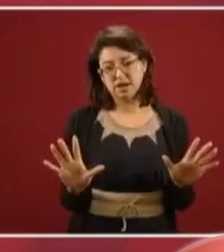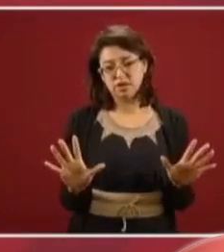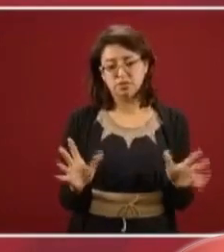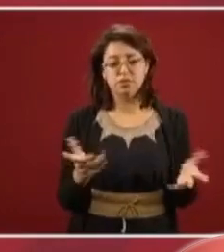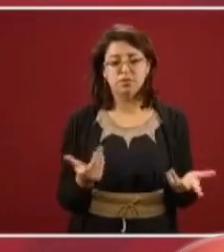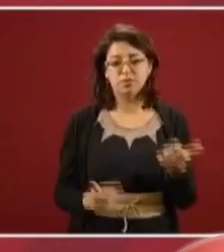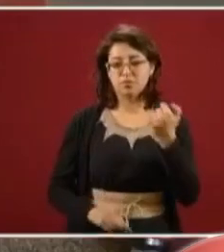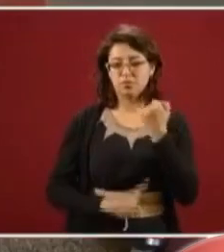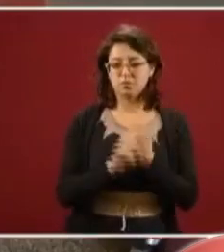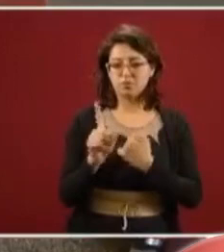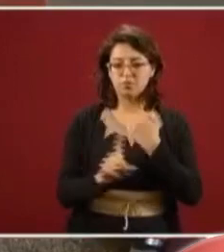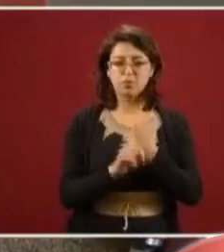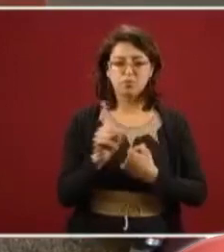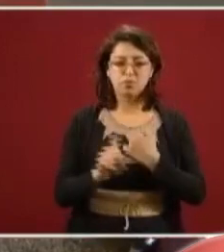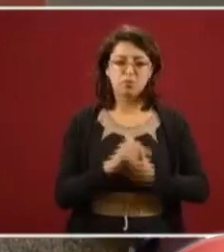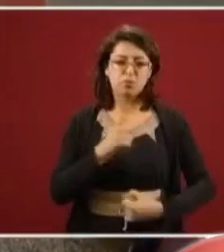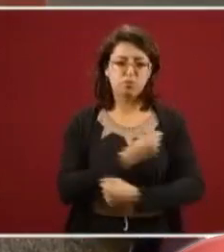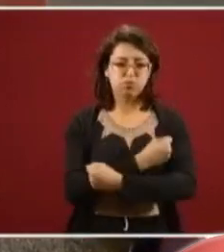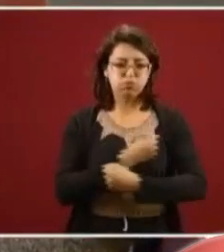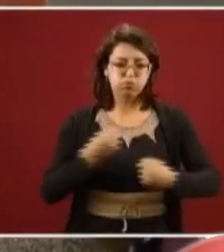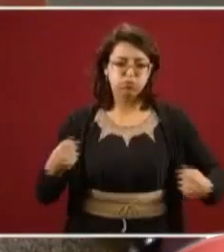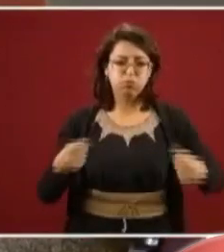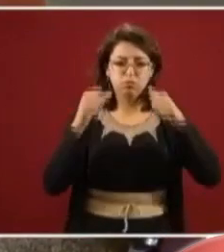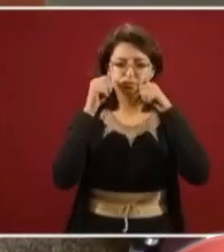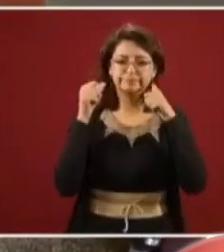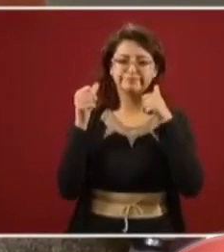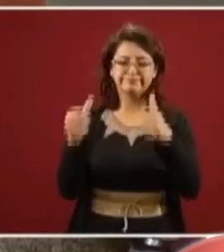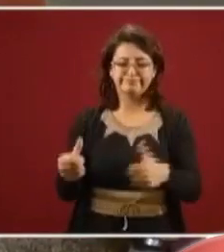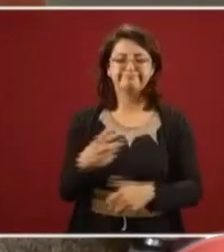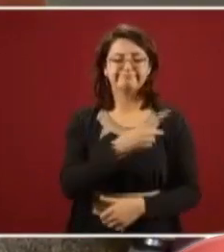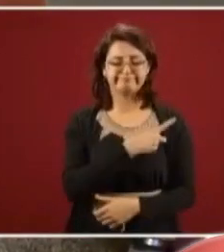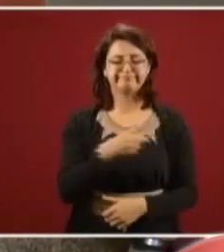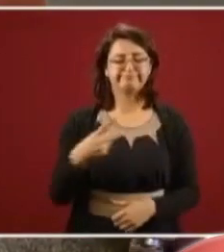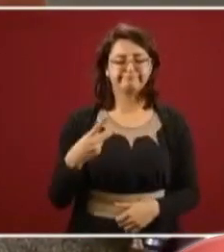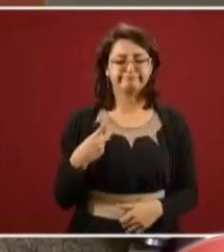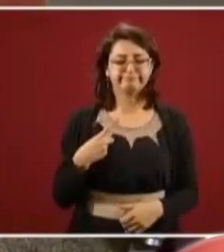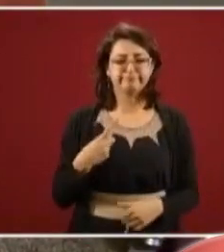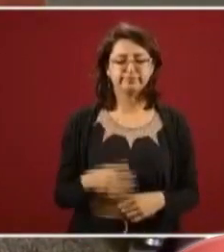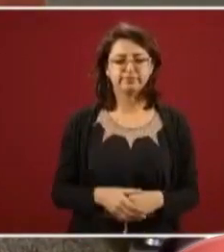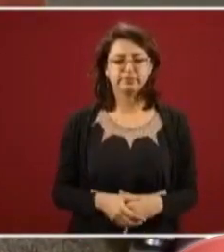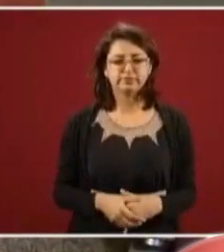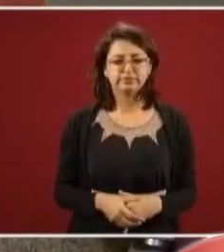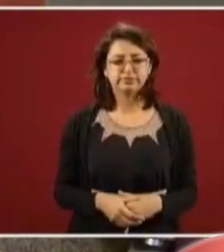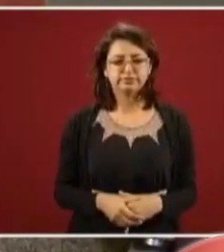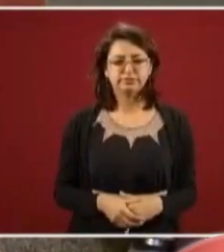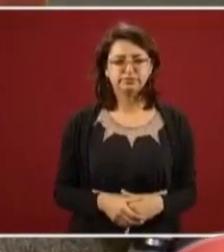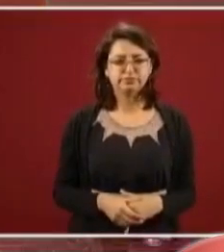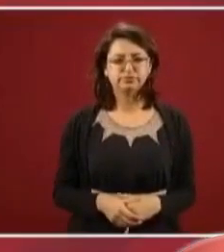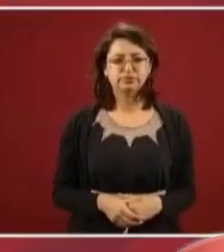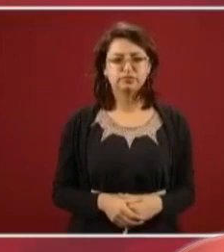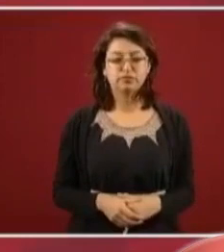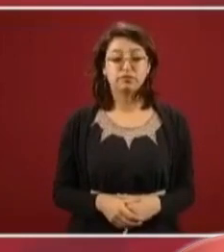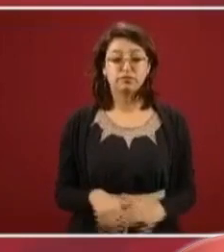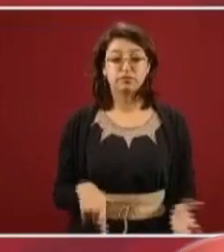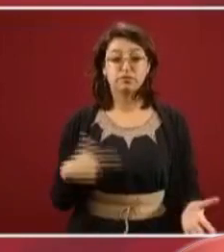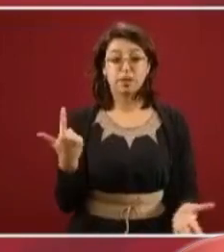el problema de la obesidad, que es